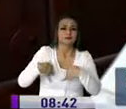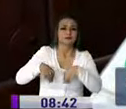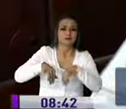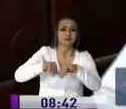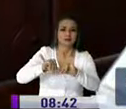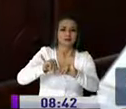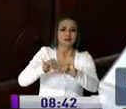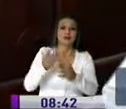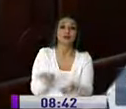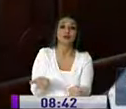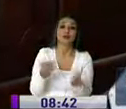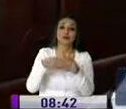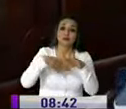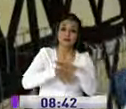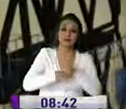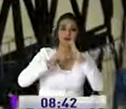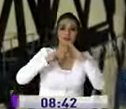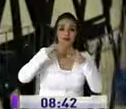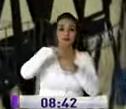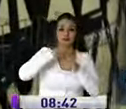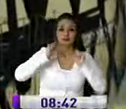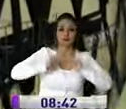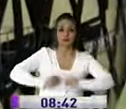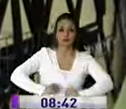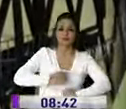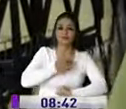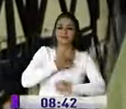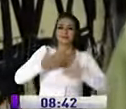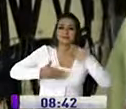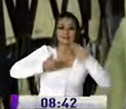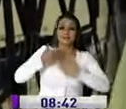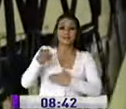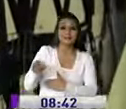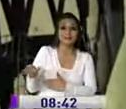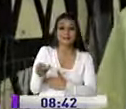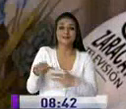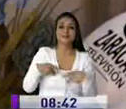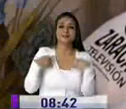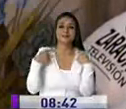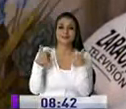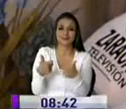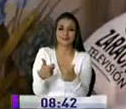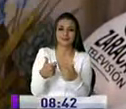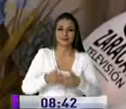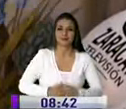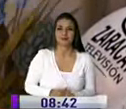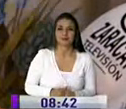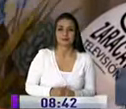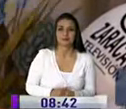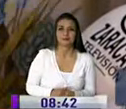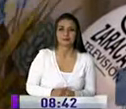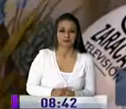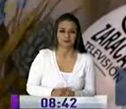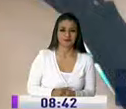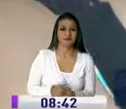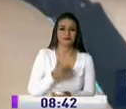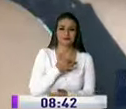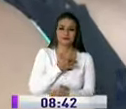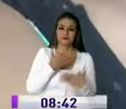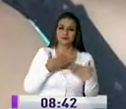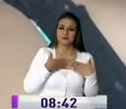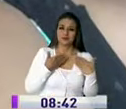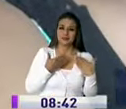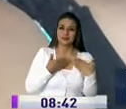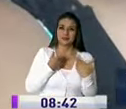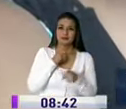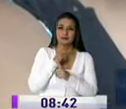que ellos vuelvan con vida. Es lo que más me alegra, de saber que están vivos. Ya me alegra el corazón. Una prueba